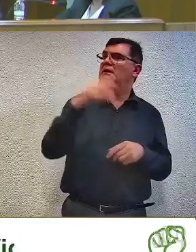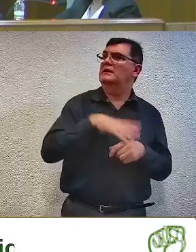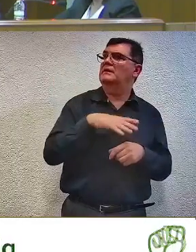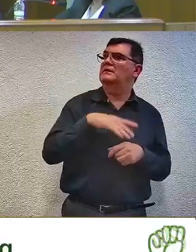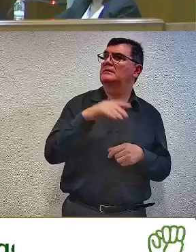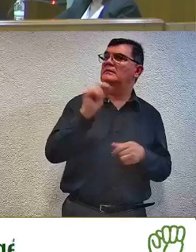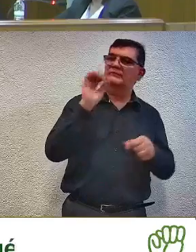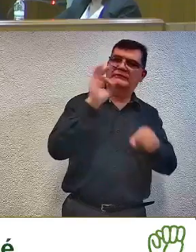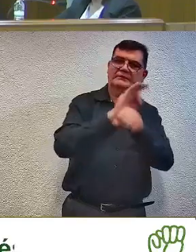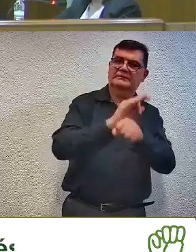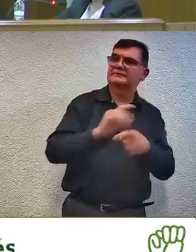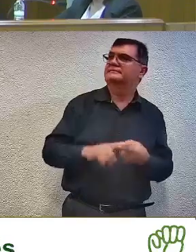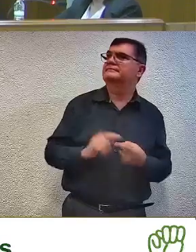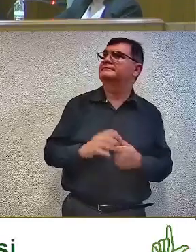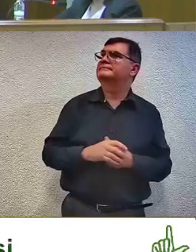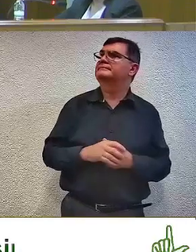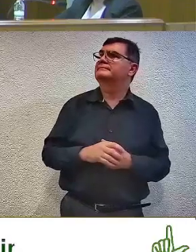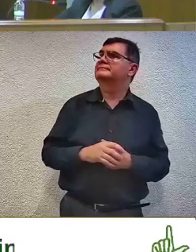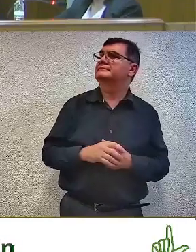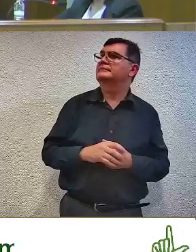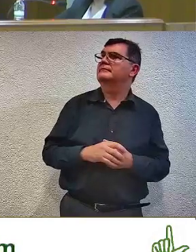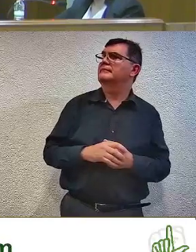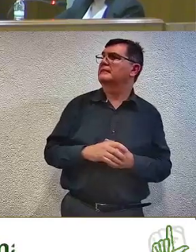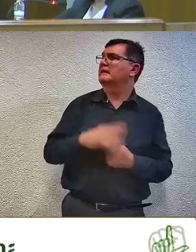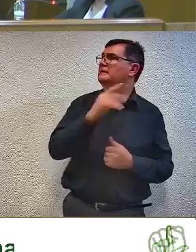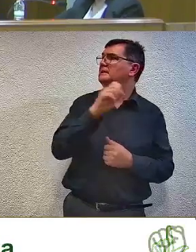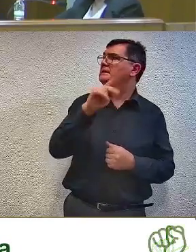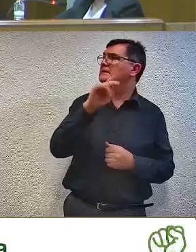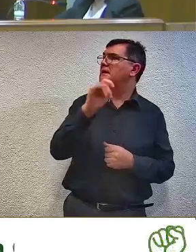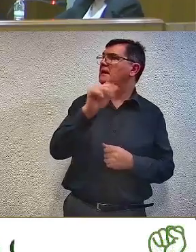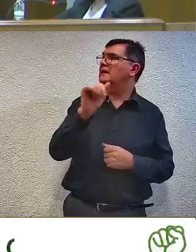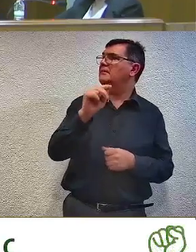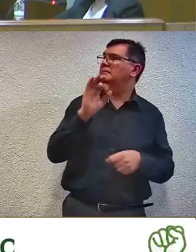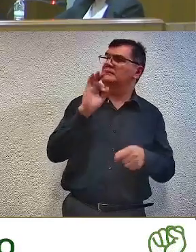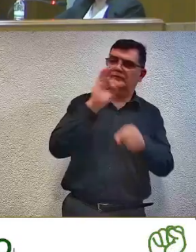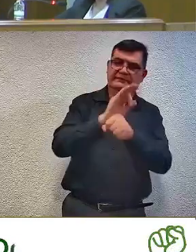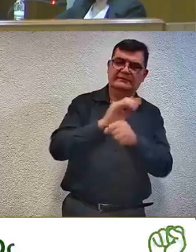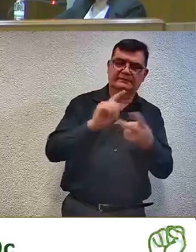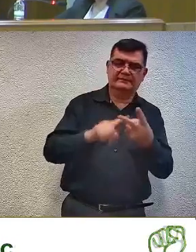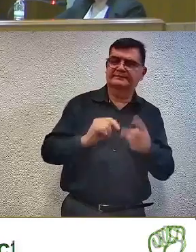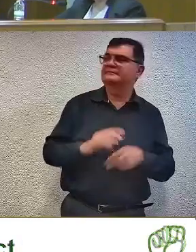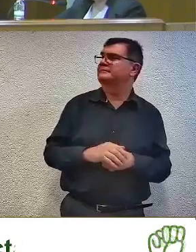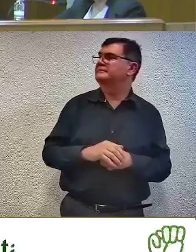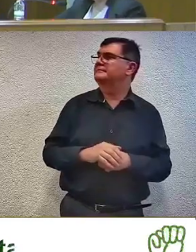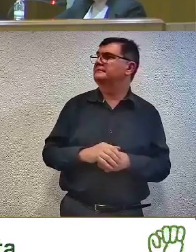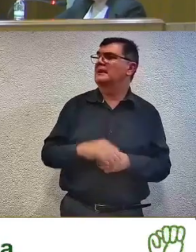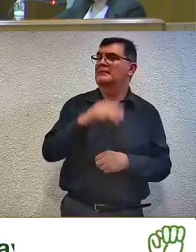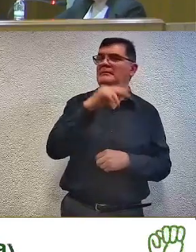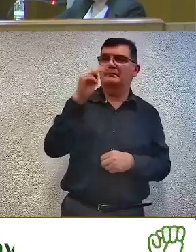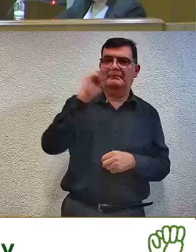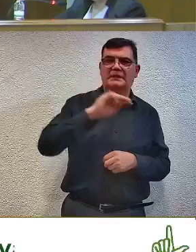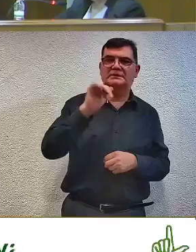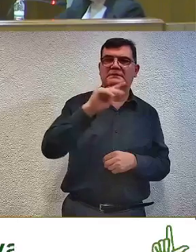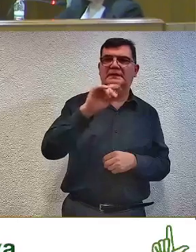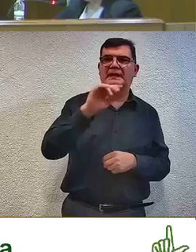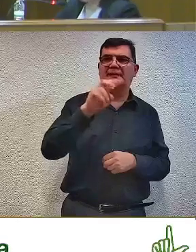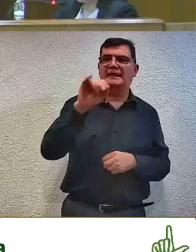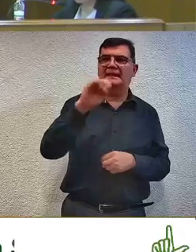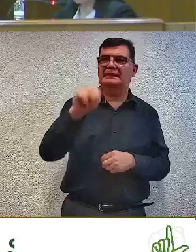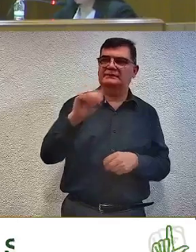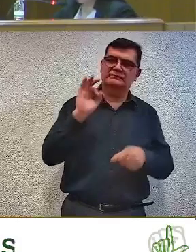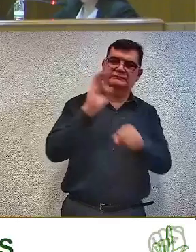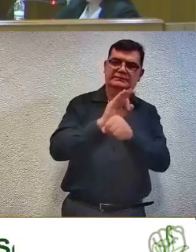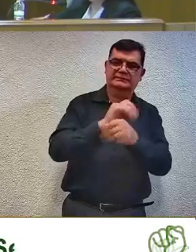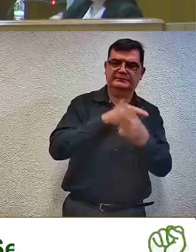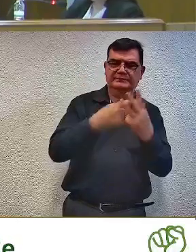Temiquel. A favor. Magistrado César Salgado Alpizar. A favor. Magistrada Evelyn Rodríguez Chinol. A